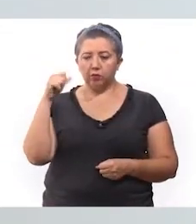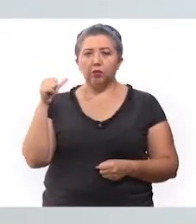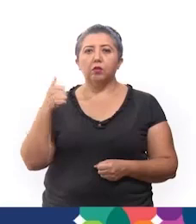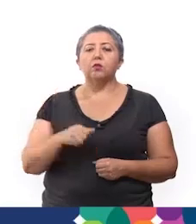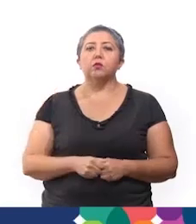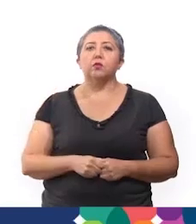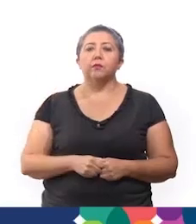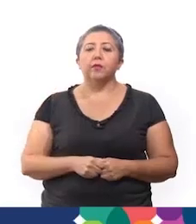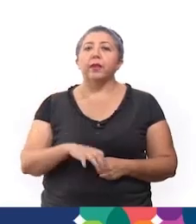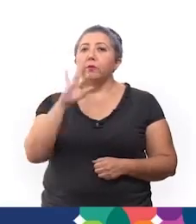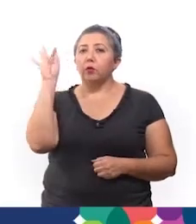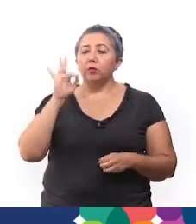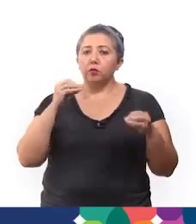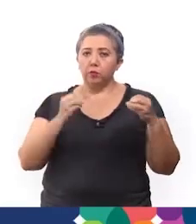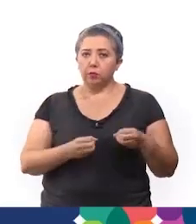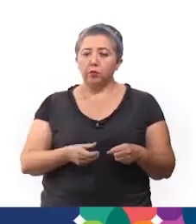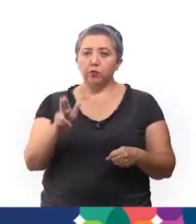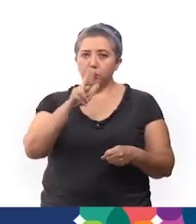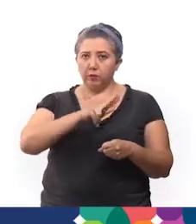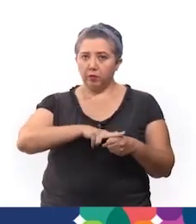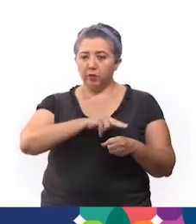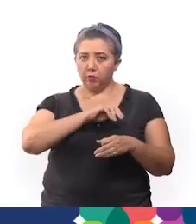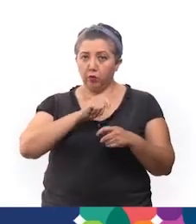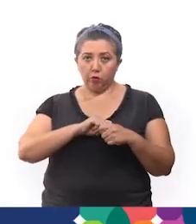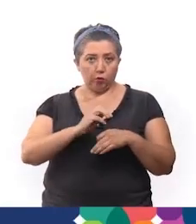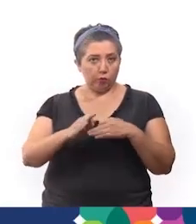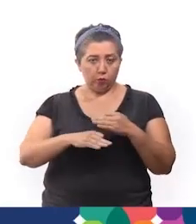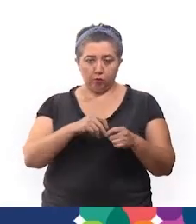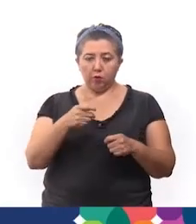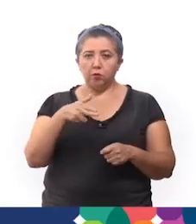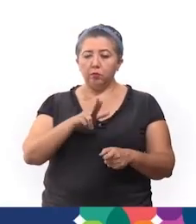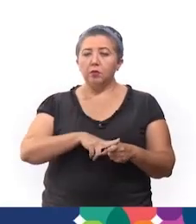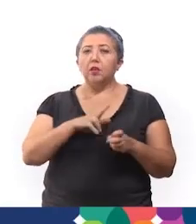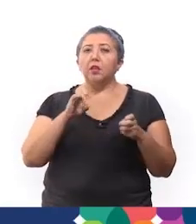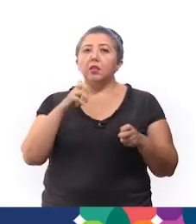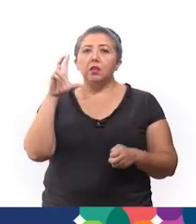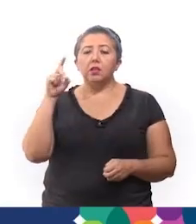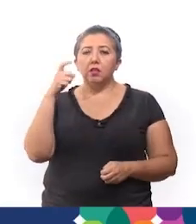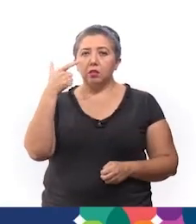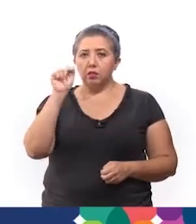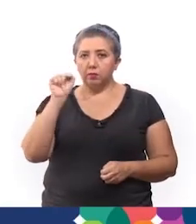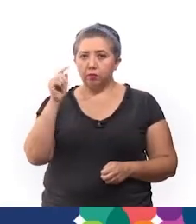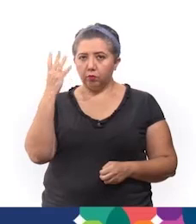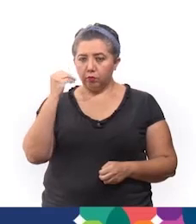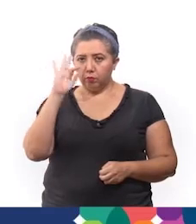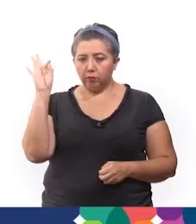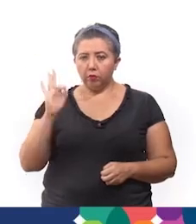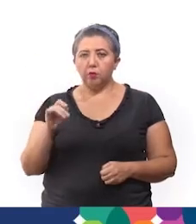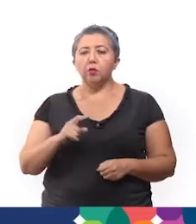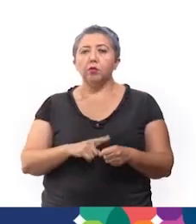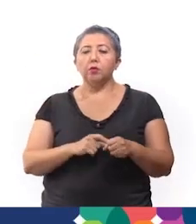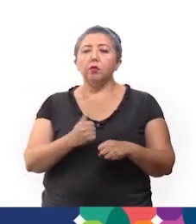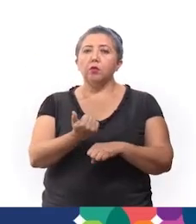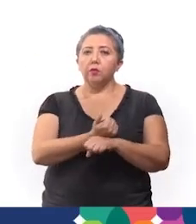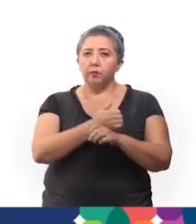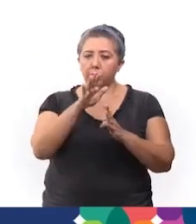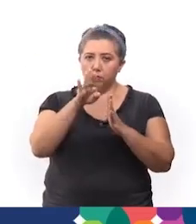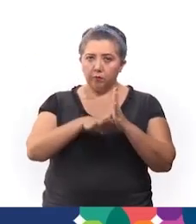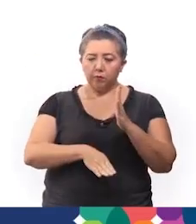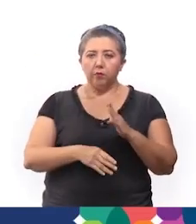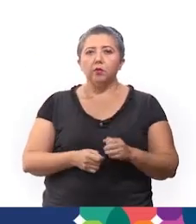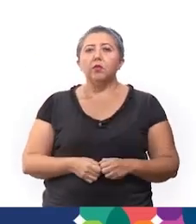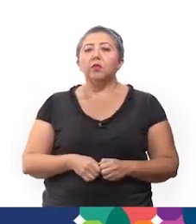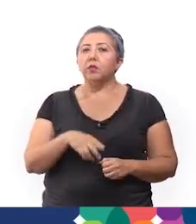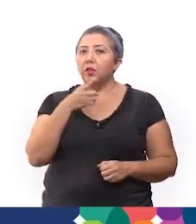agosto. El porcentaje de ocupación de cuidados intensivos total COVID y no COVID es del 37.9%. Está en color amarillo y en